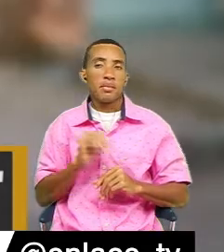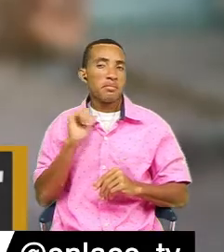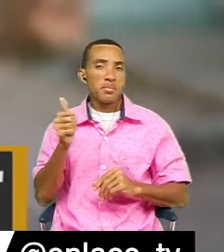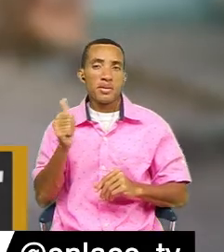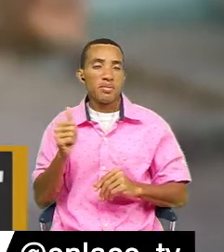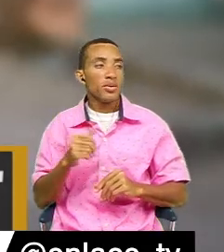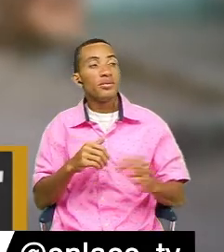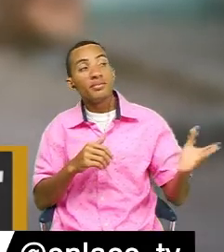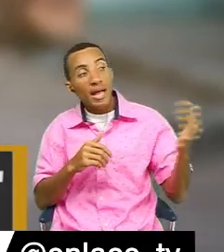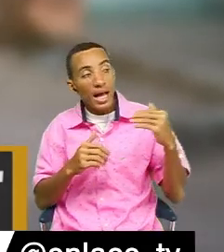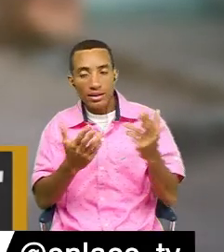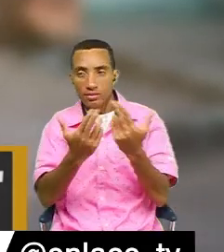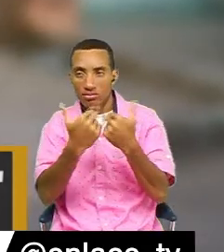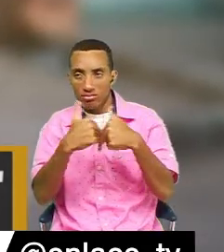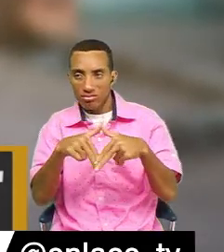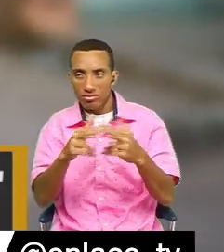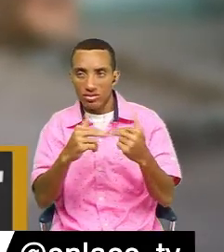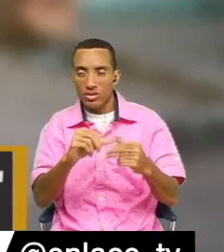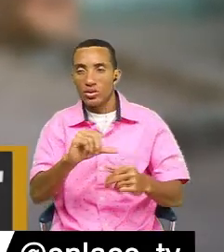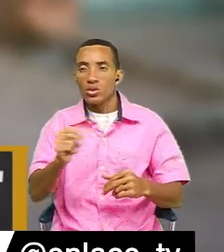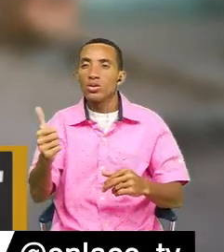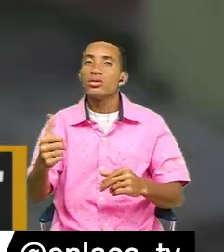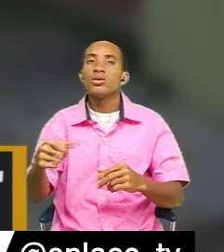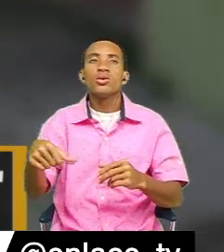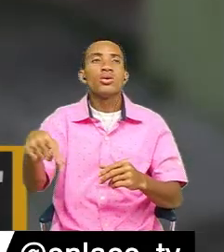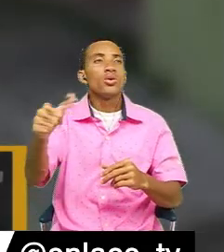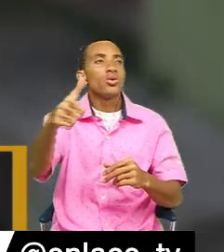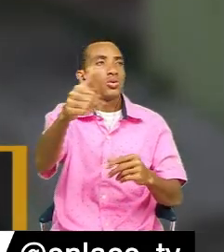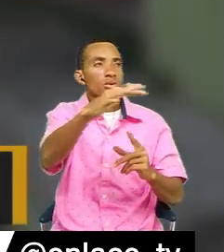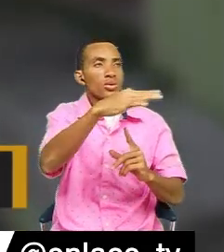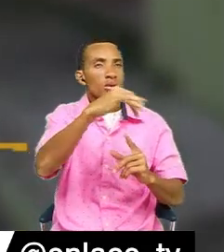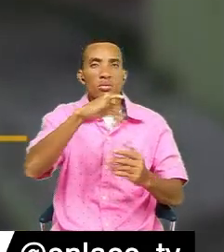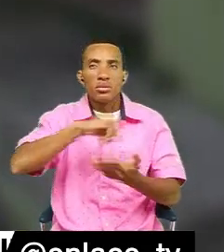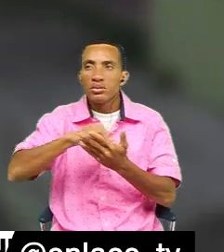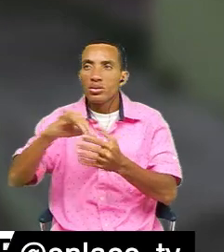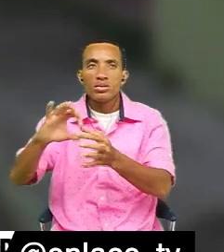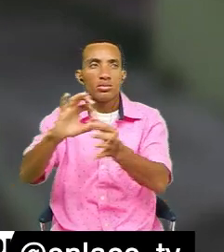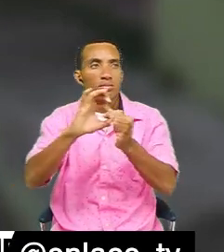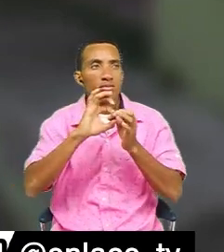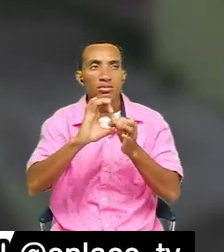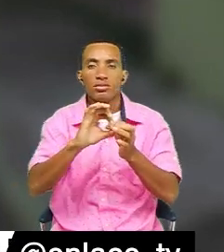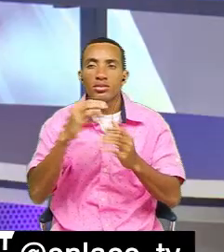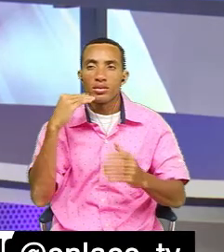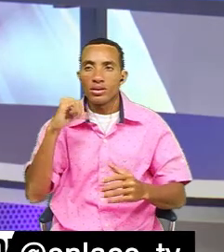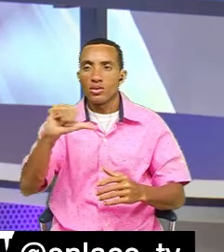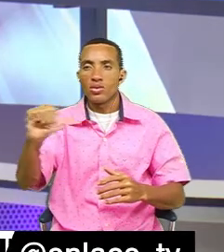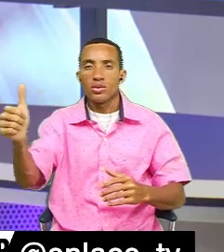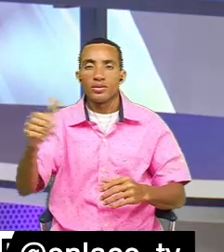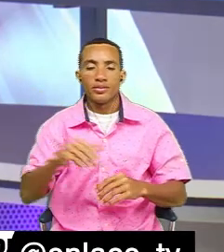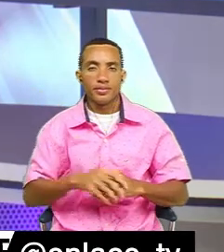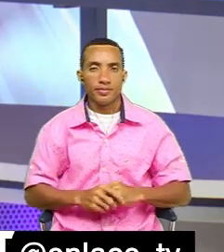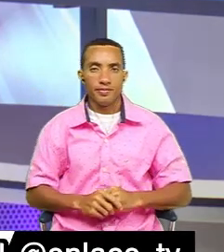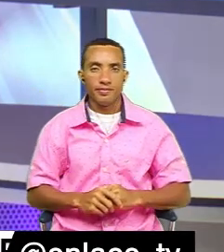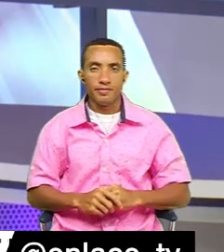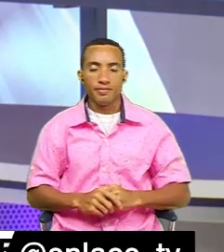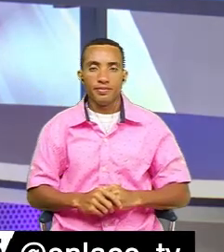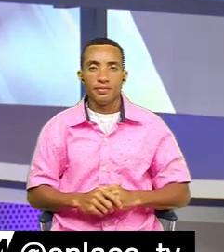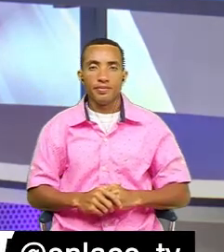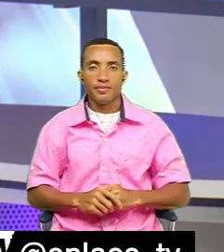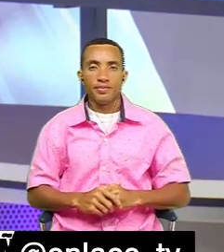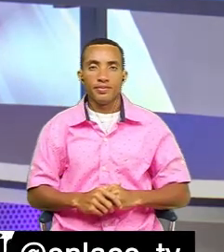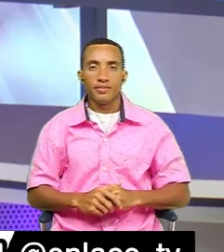progenitor, estaría vinculado con otros casos relacionados y en los que se ven involucradas otras mujeres. El Instituto